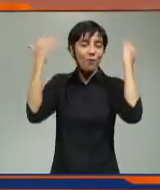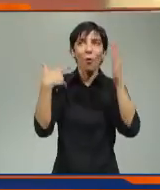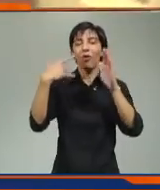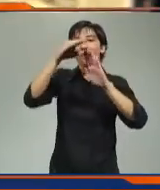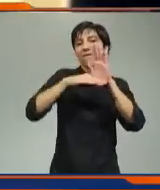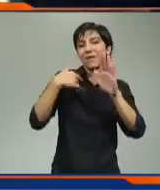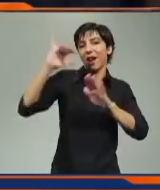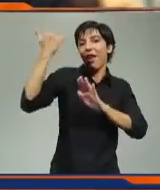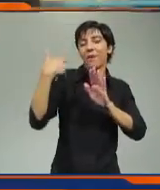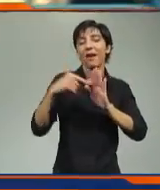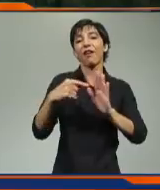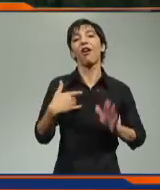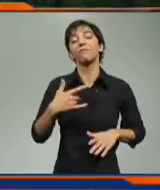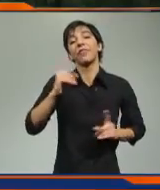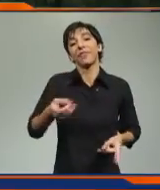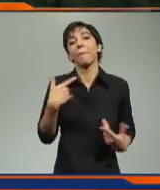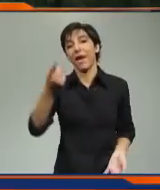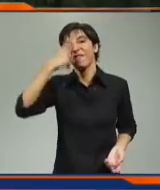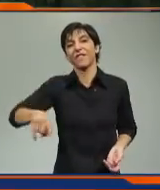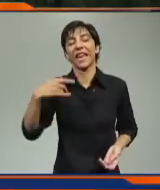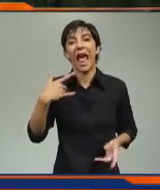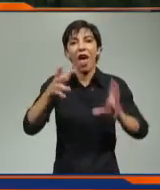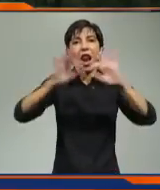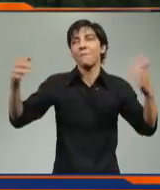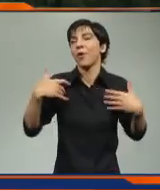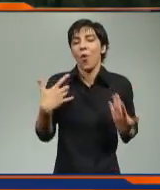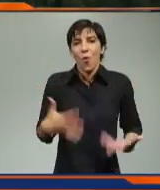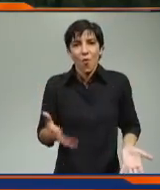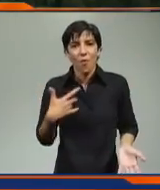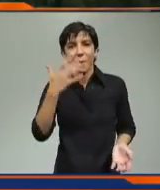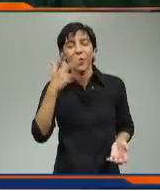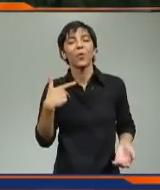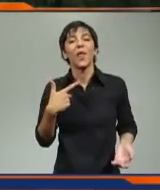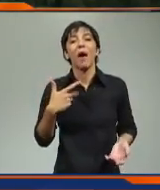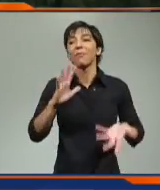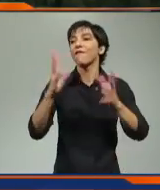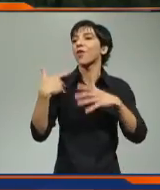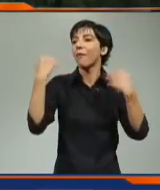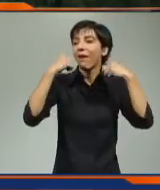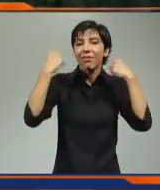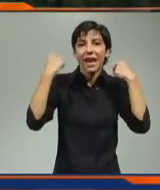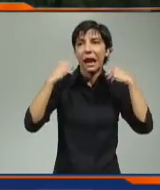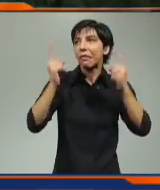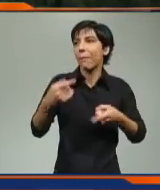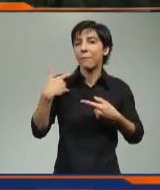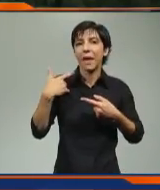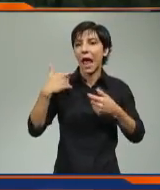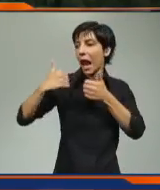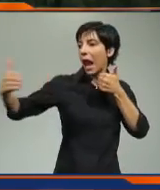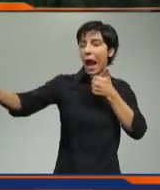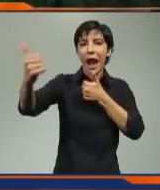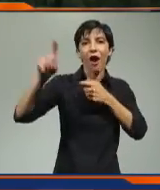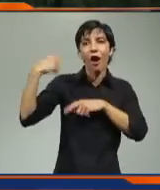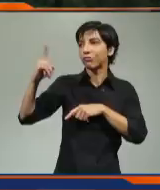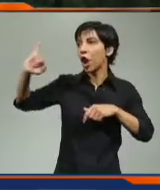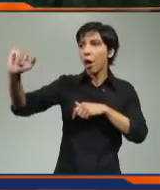una final mundial o en una final olímpica. Creo que entrenar con los mejores puede, o por lo menos te acerca más a tener ese nivel en el